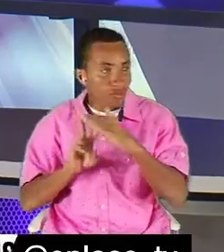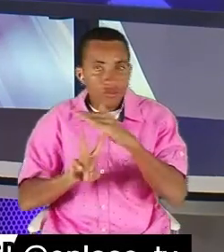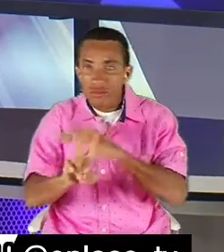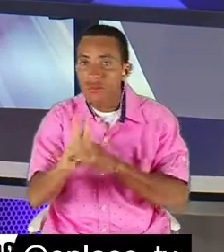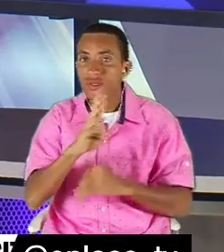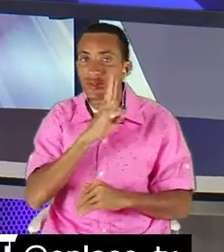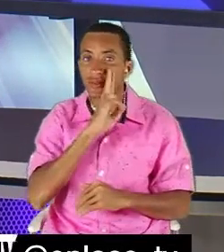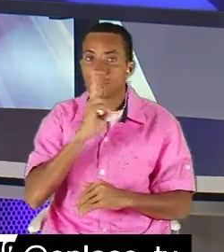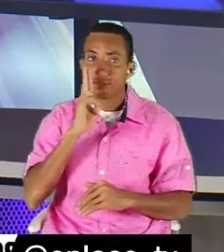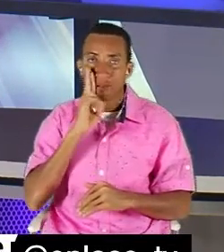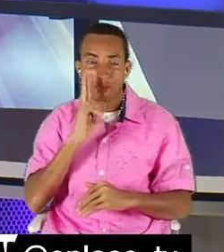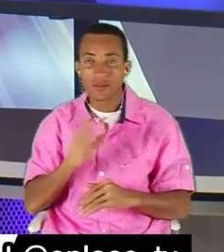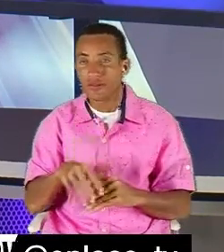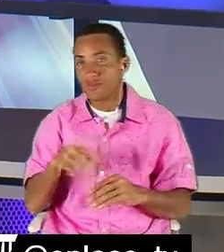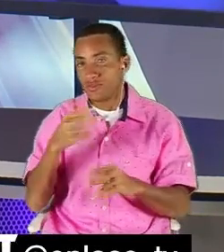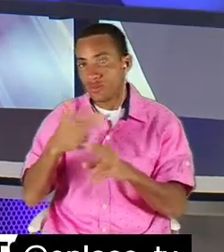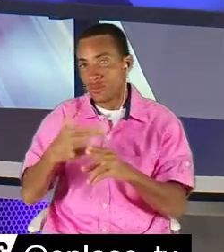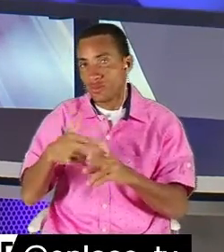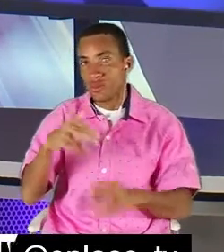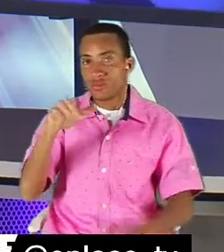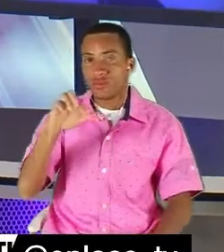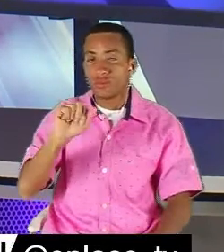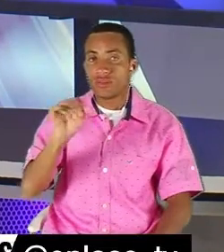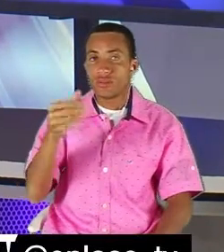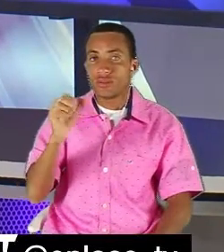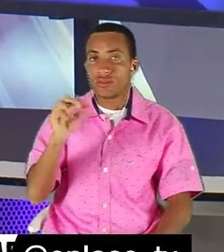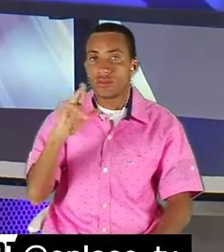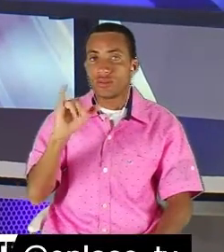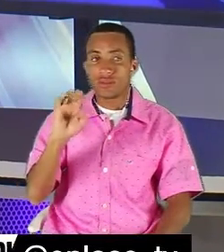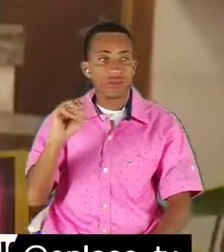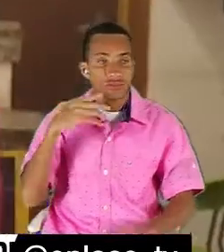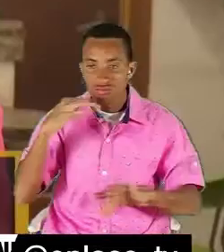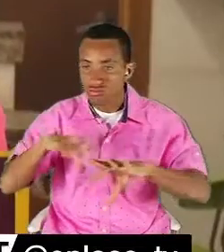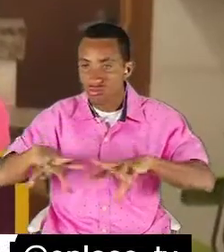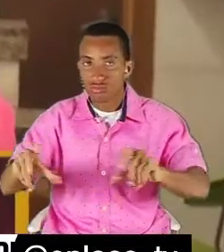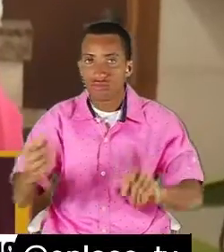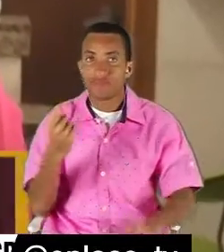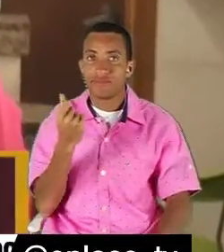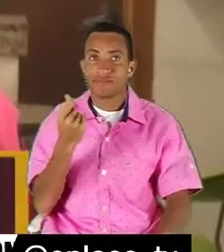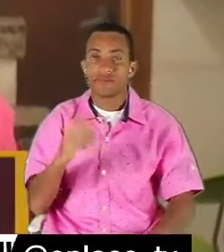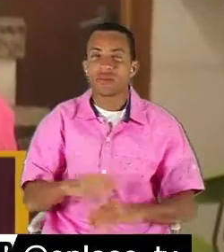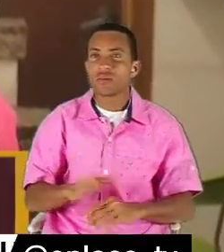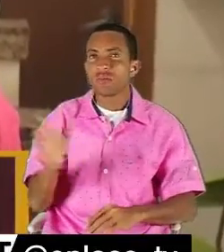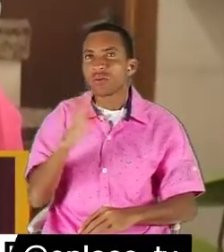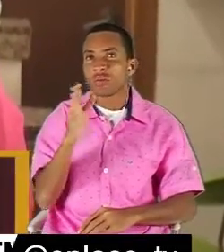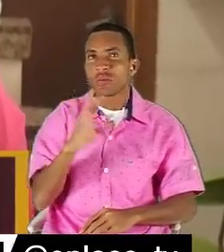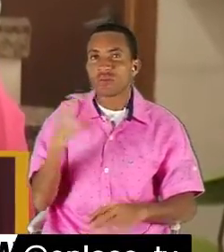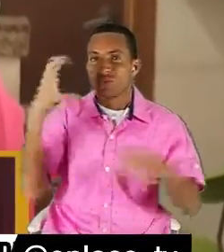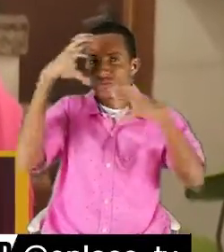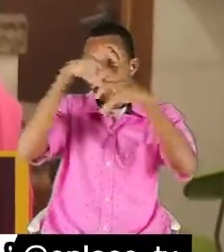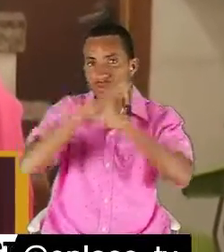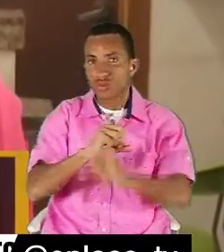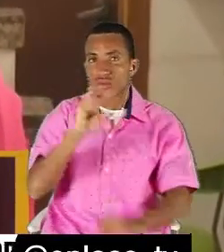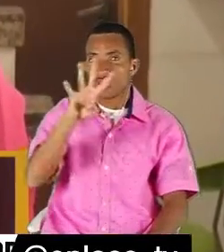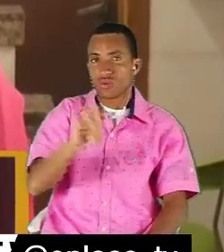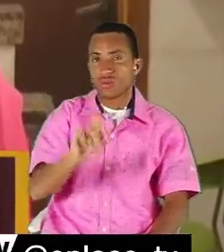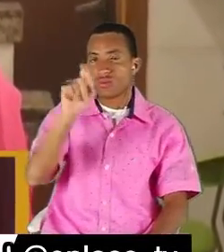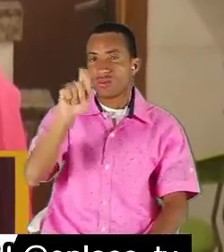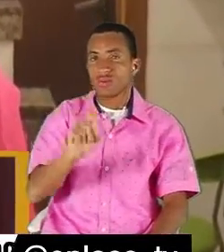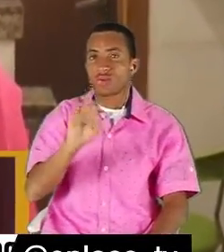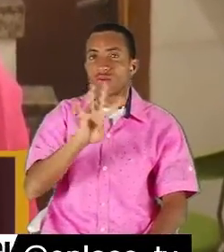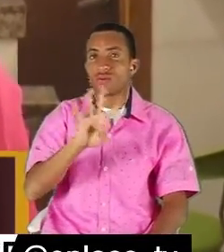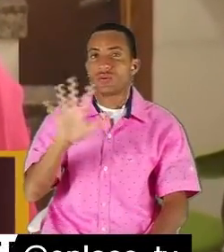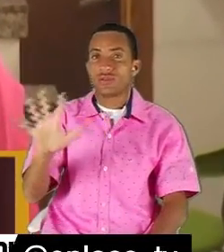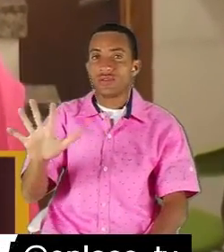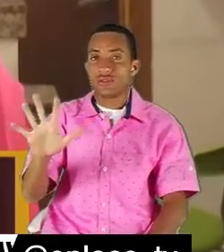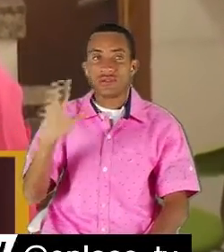elementos importantes para este establecimiento comercial. Siendo más o menos las 9:45 de la noche, entraron,